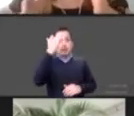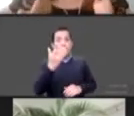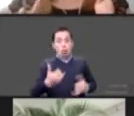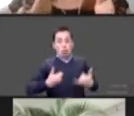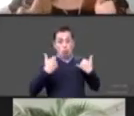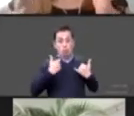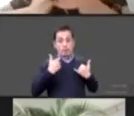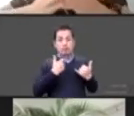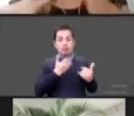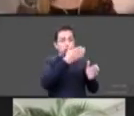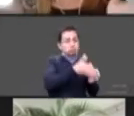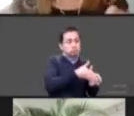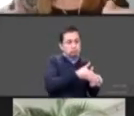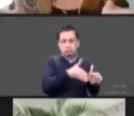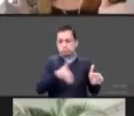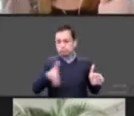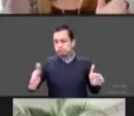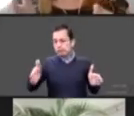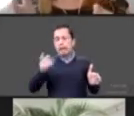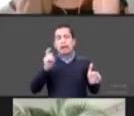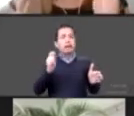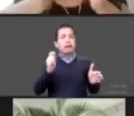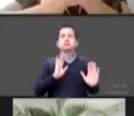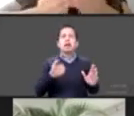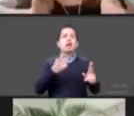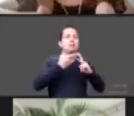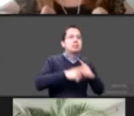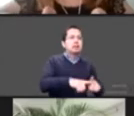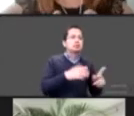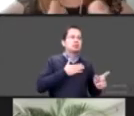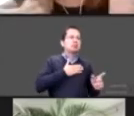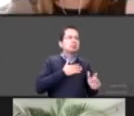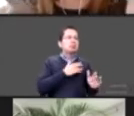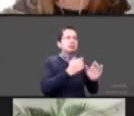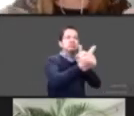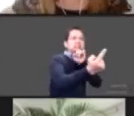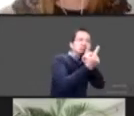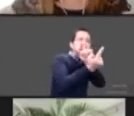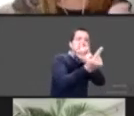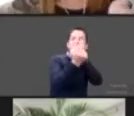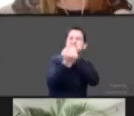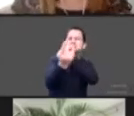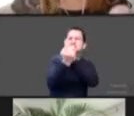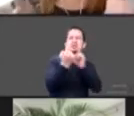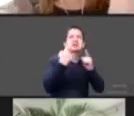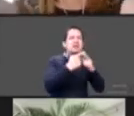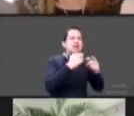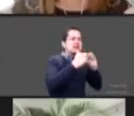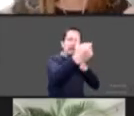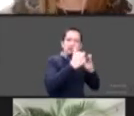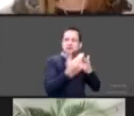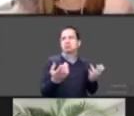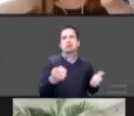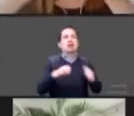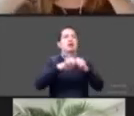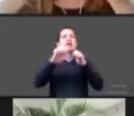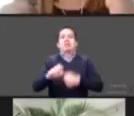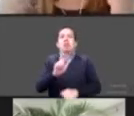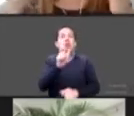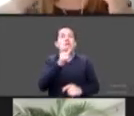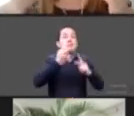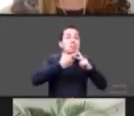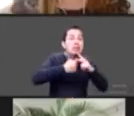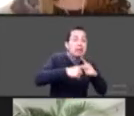empiezas a formar tus relaciones, en donde, por ejemplo, el noviazgo, los primeros noviazgos, los primeros besos